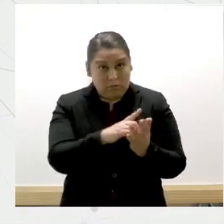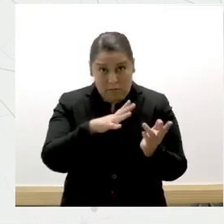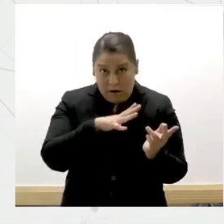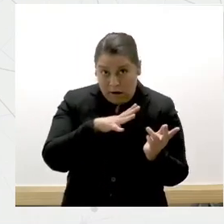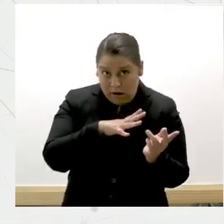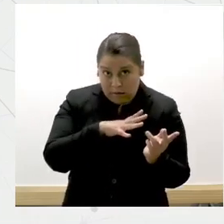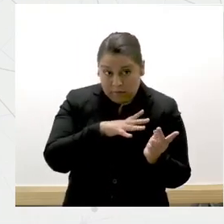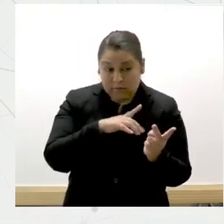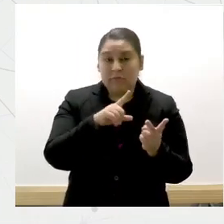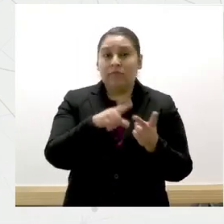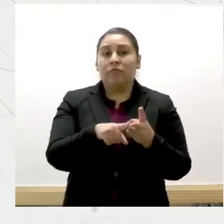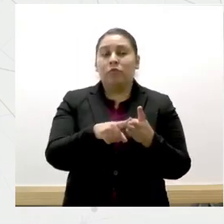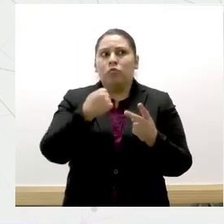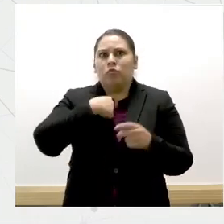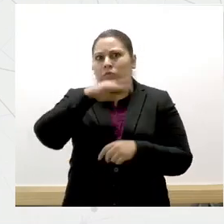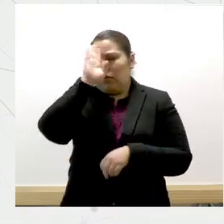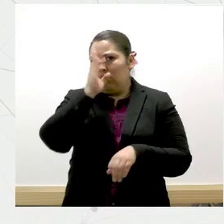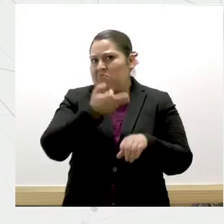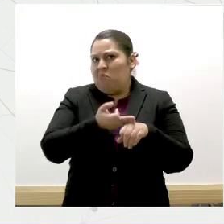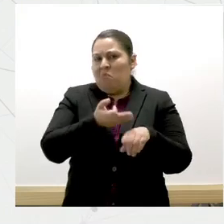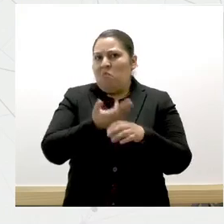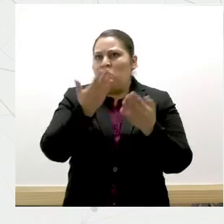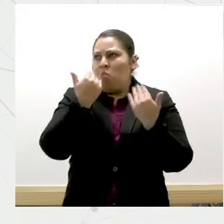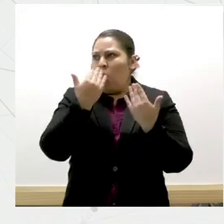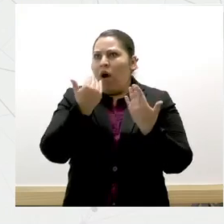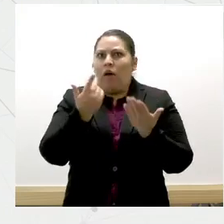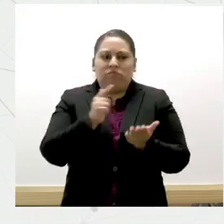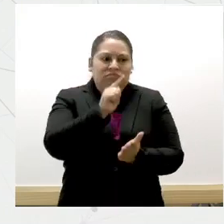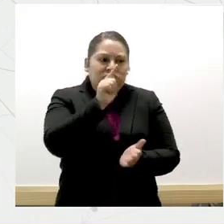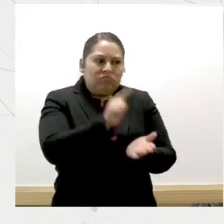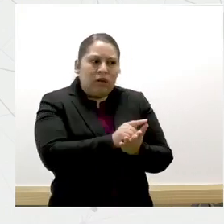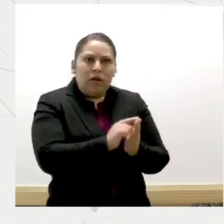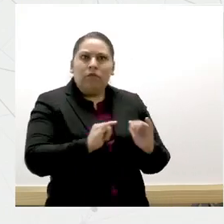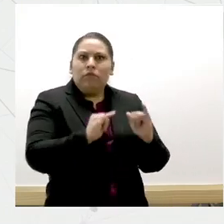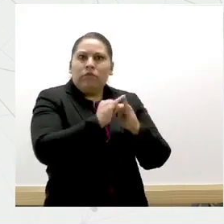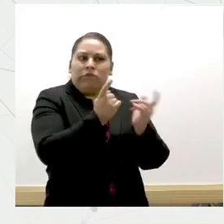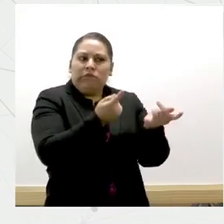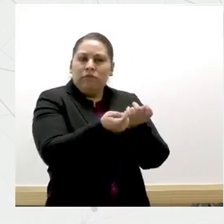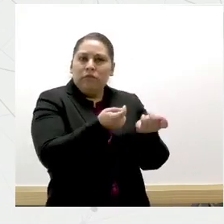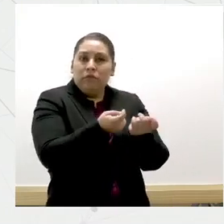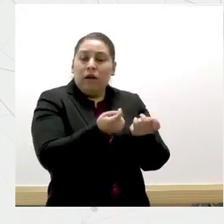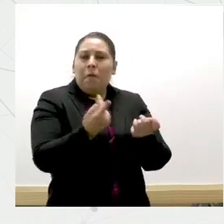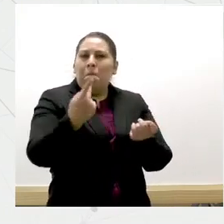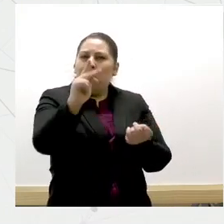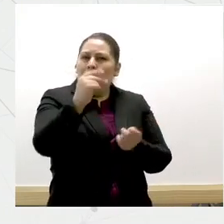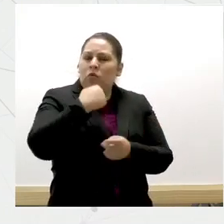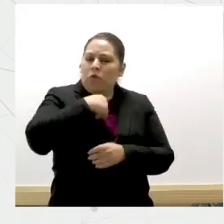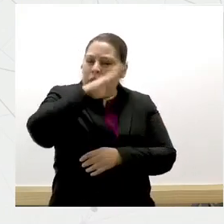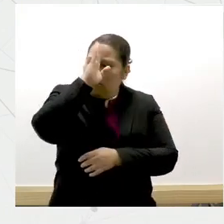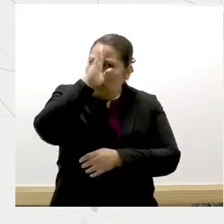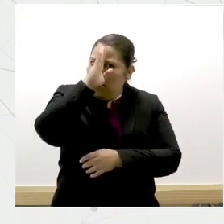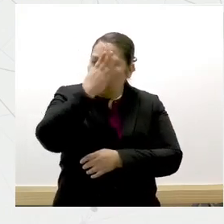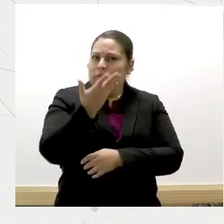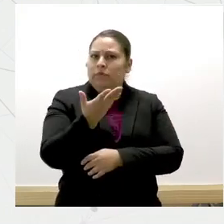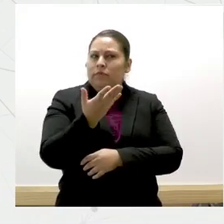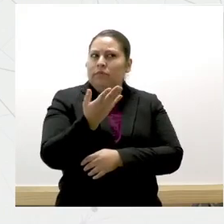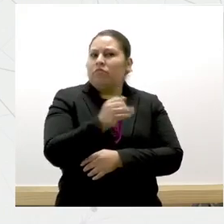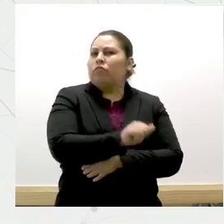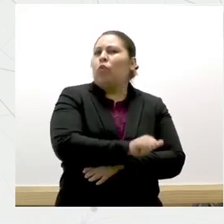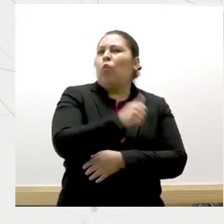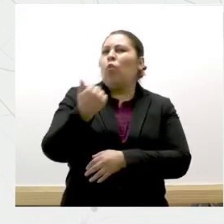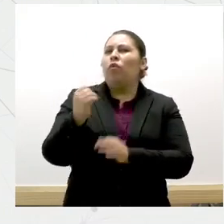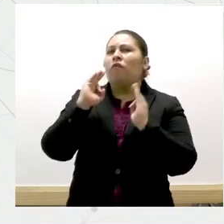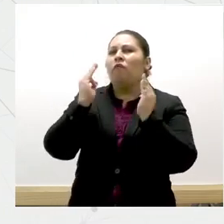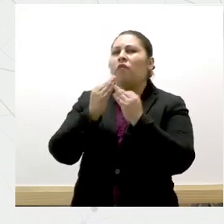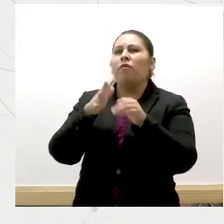no tenemos capacidad en estos momentos de desarrollar una norma para poner orden, pero sí podemos desarrollar otro tipo de instrumentos. Sí